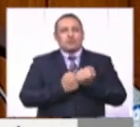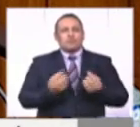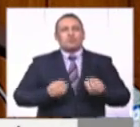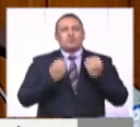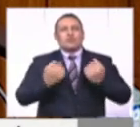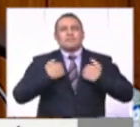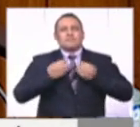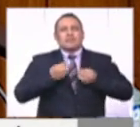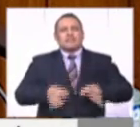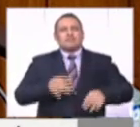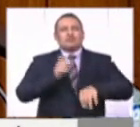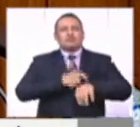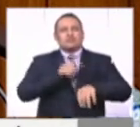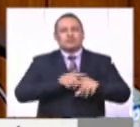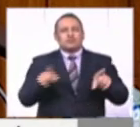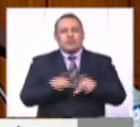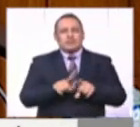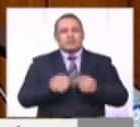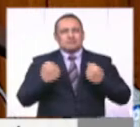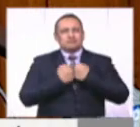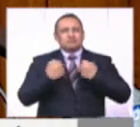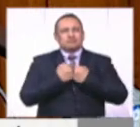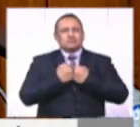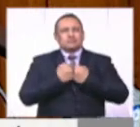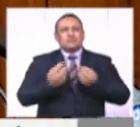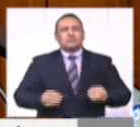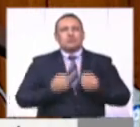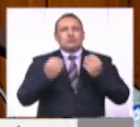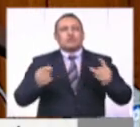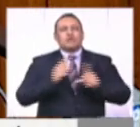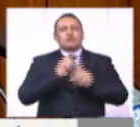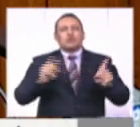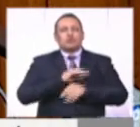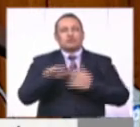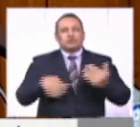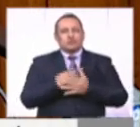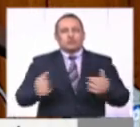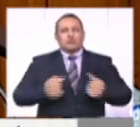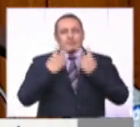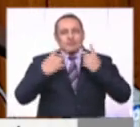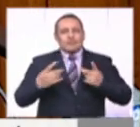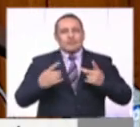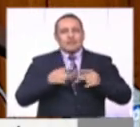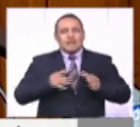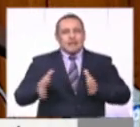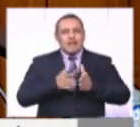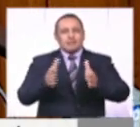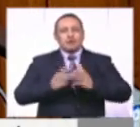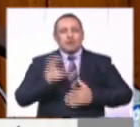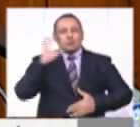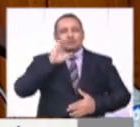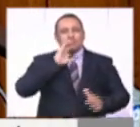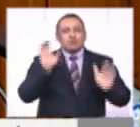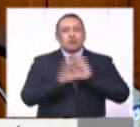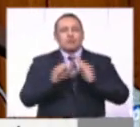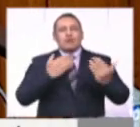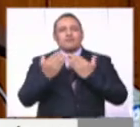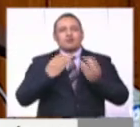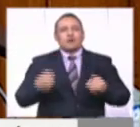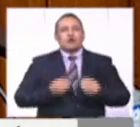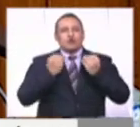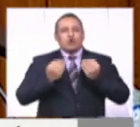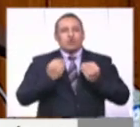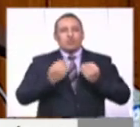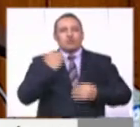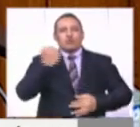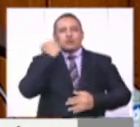qué perdemos tiempo en enfrentarnos Por qué no estamos en la dirección de buscar la forma cómo lograr